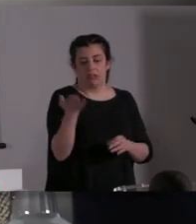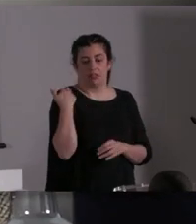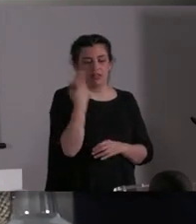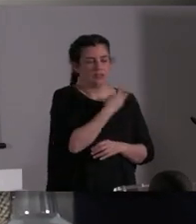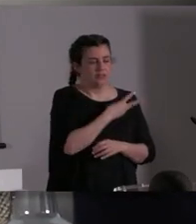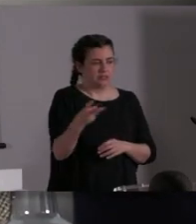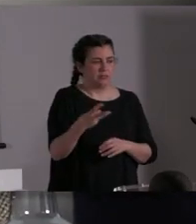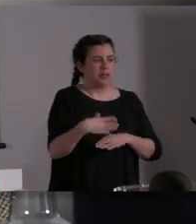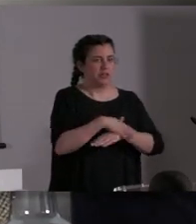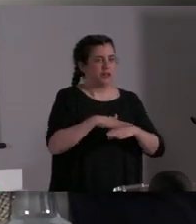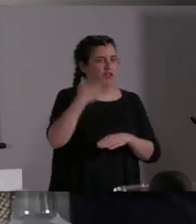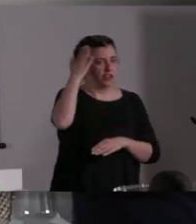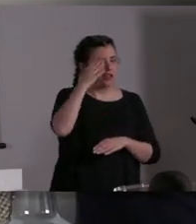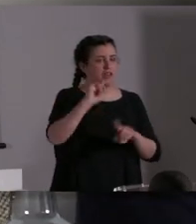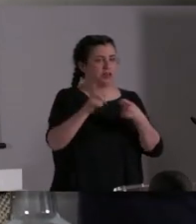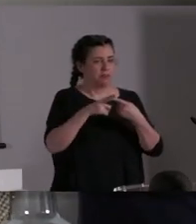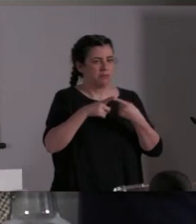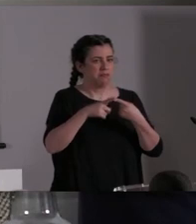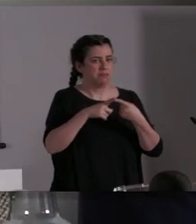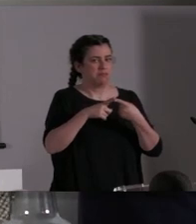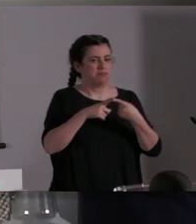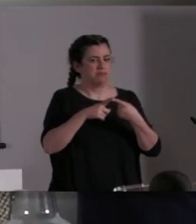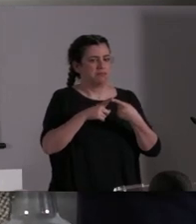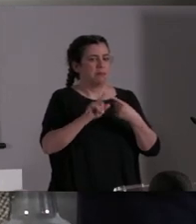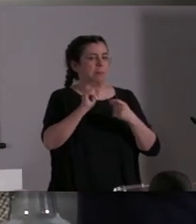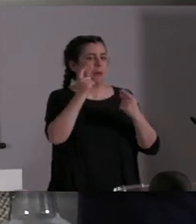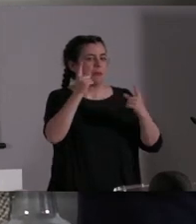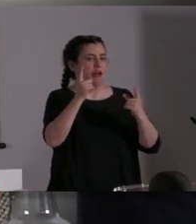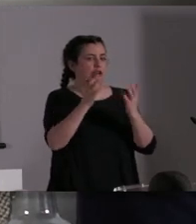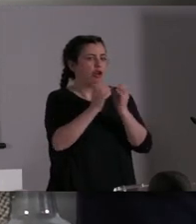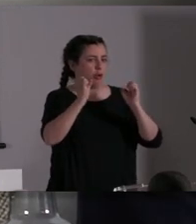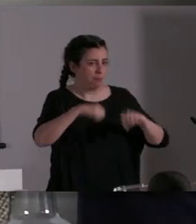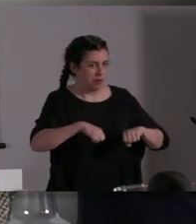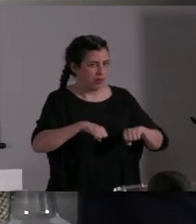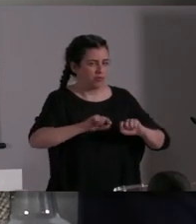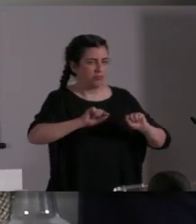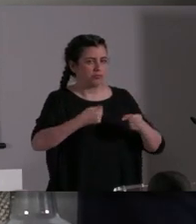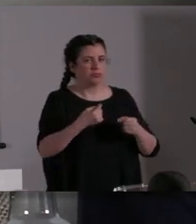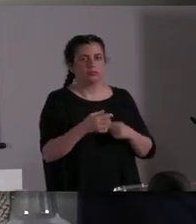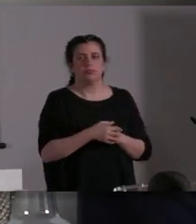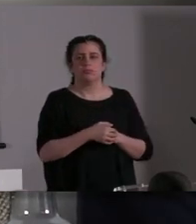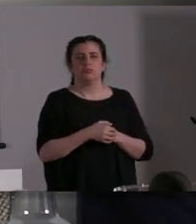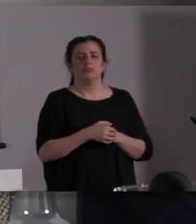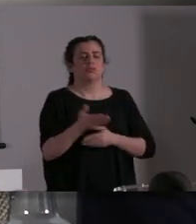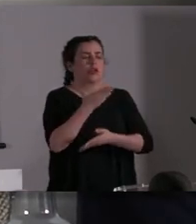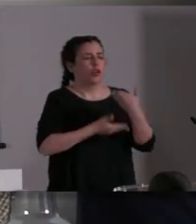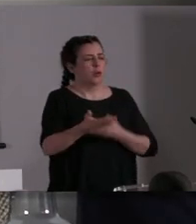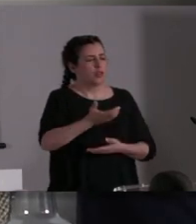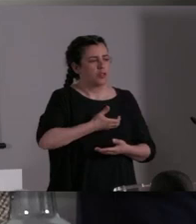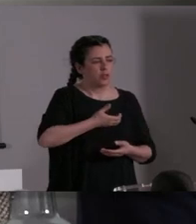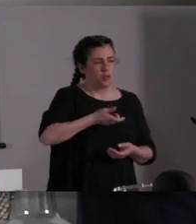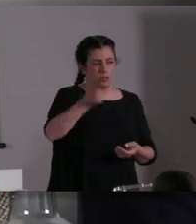parte del Gobierno de Navarra también el primer convenio en este sentido, por parte de Derechos Sociales, con la colaboración del Ayuntamiento de